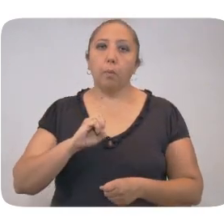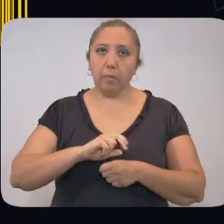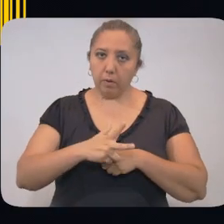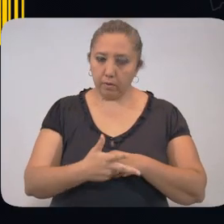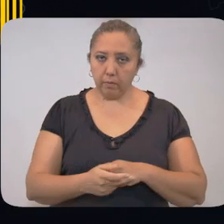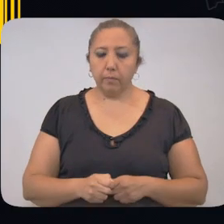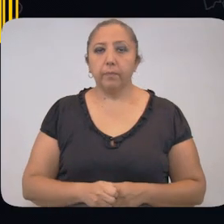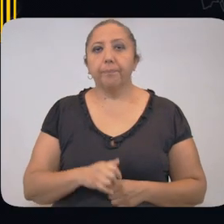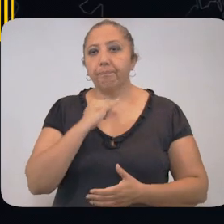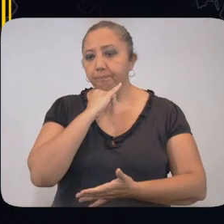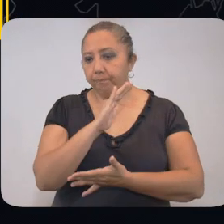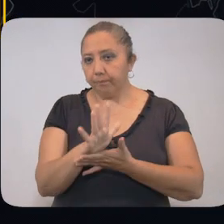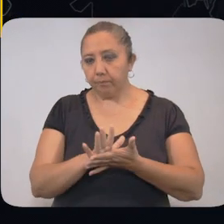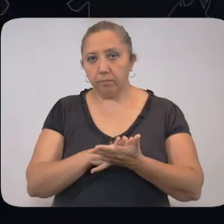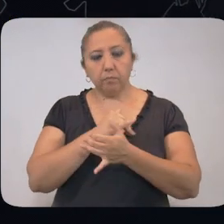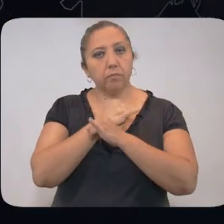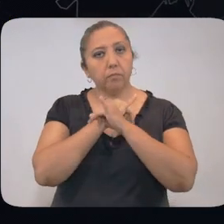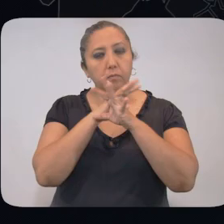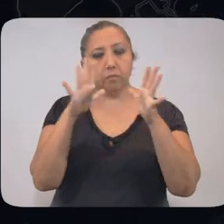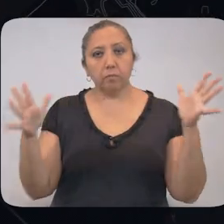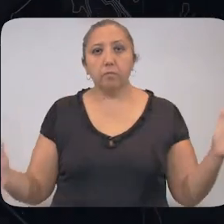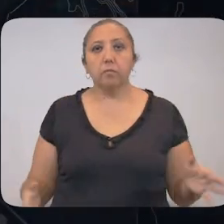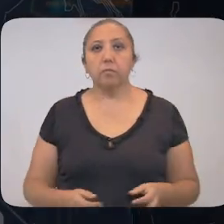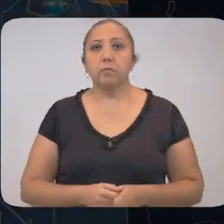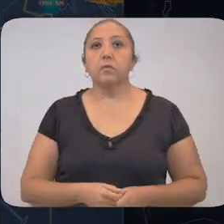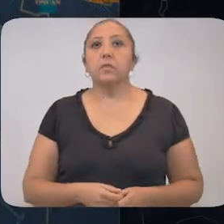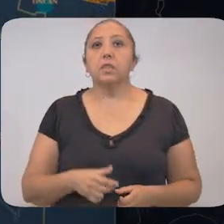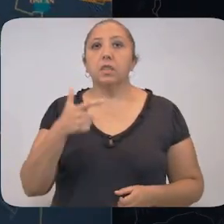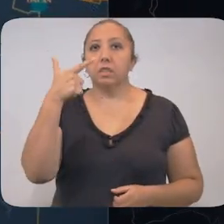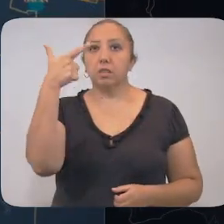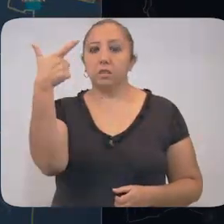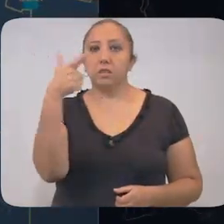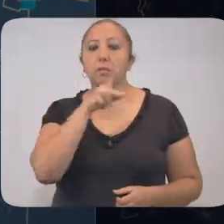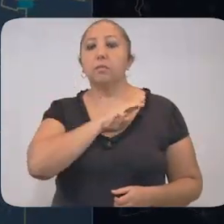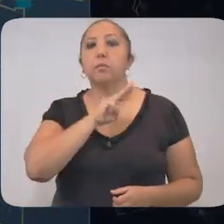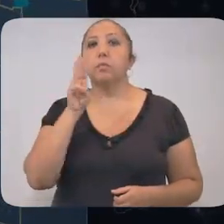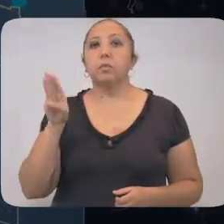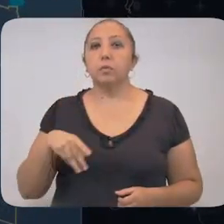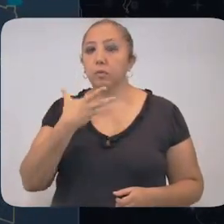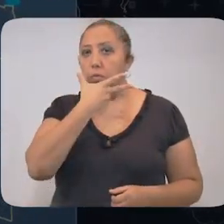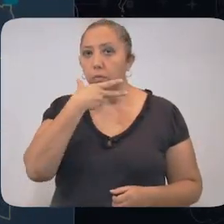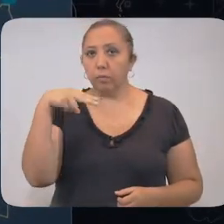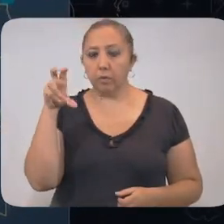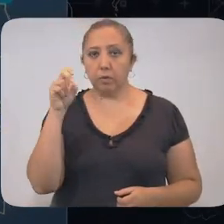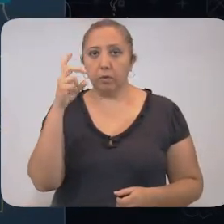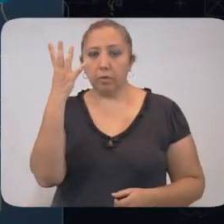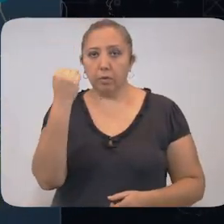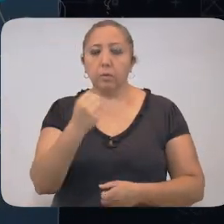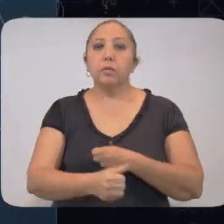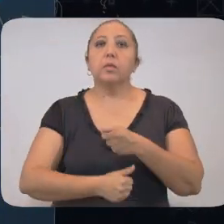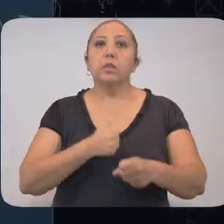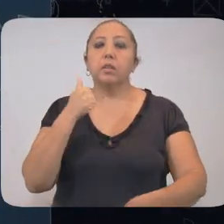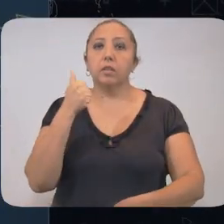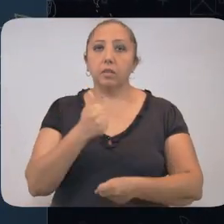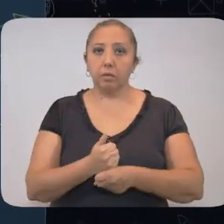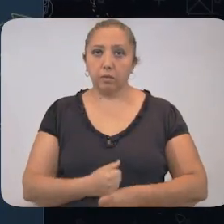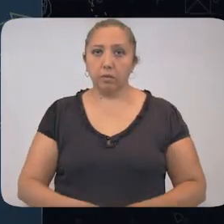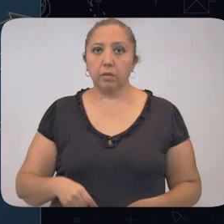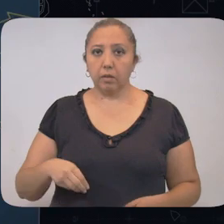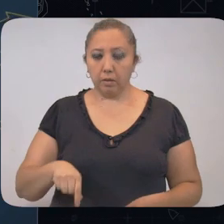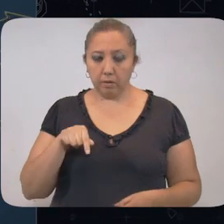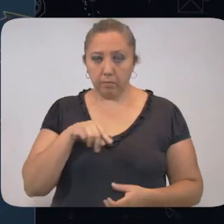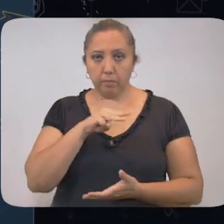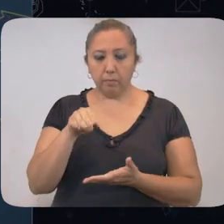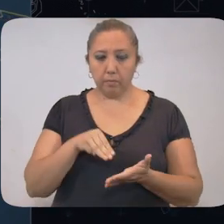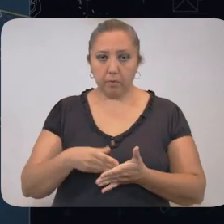estado. Lamentablemente, en este parte médico informamos de 7 fallecimientos. Un hombre de 39 años de edad, originario residente de